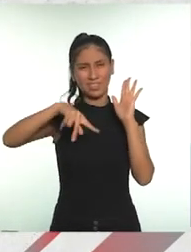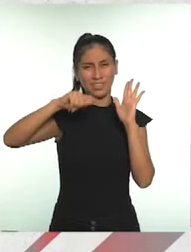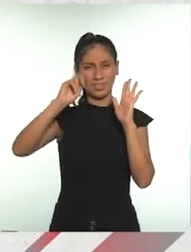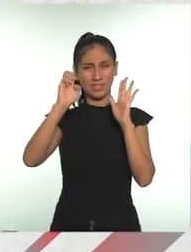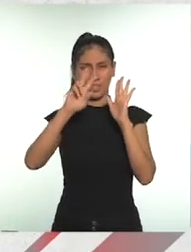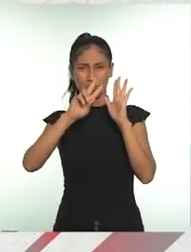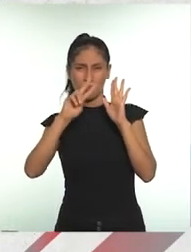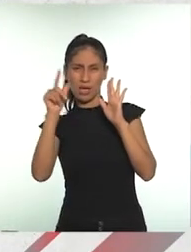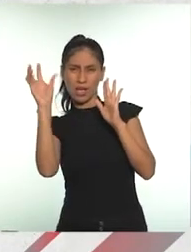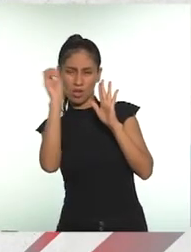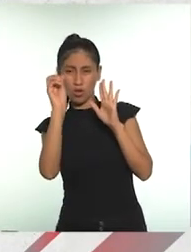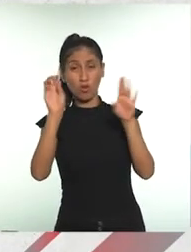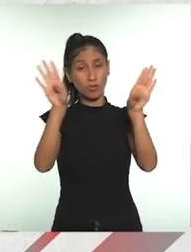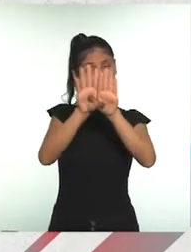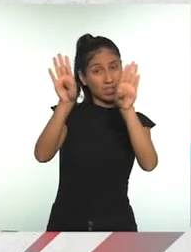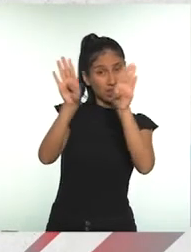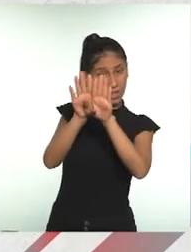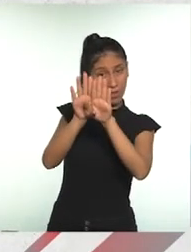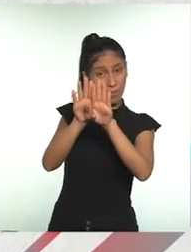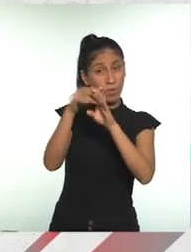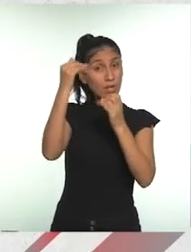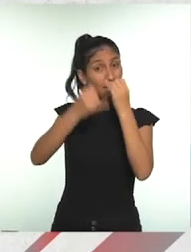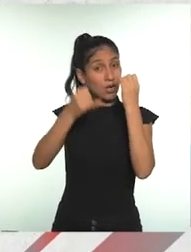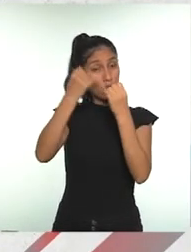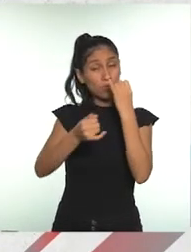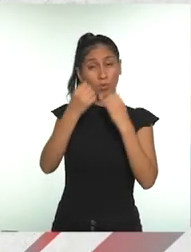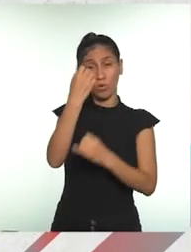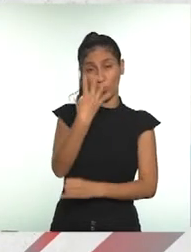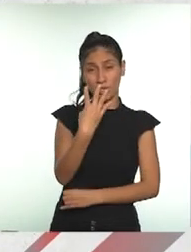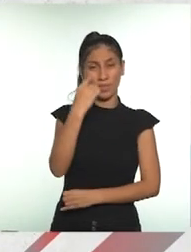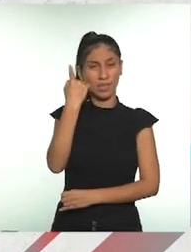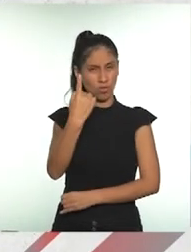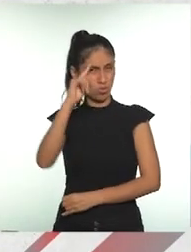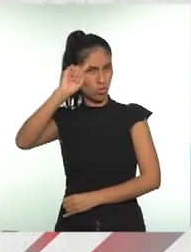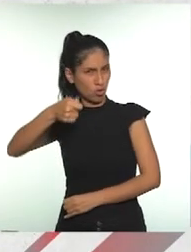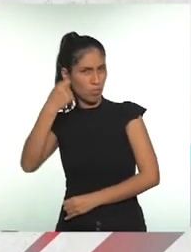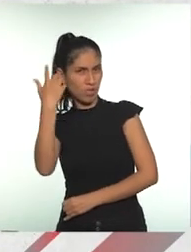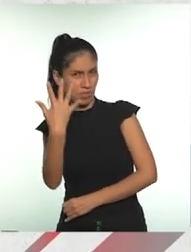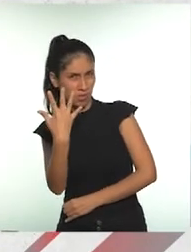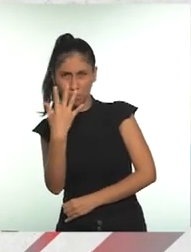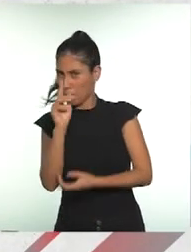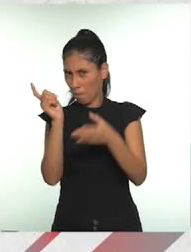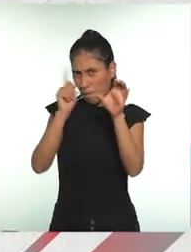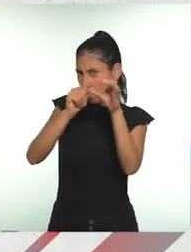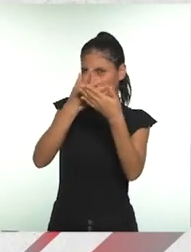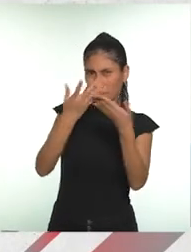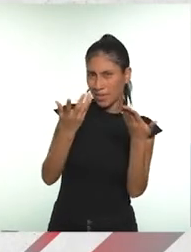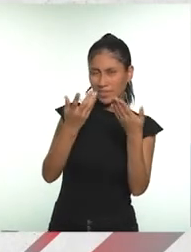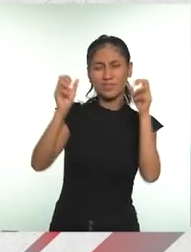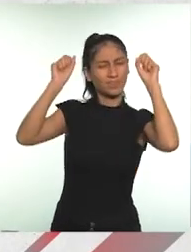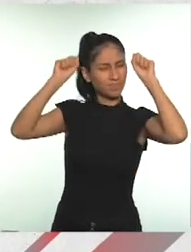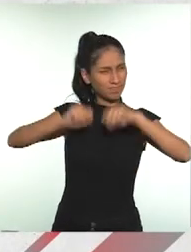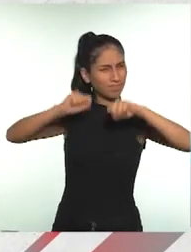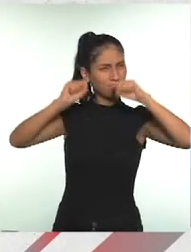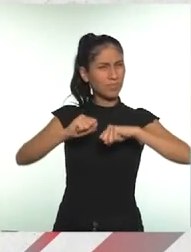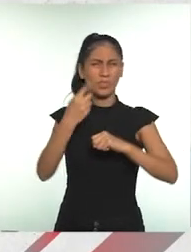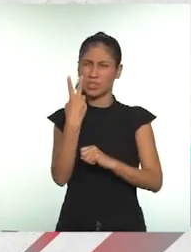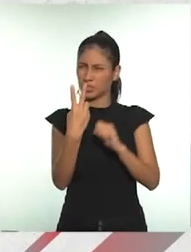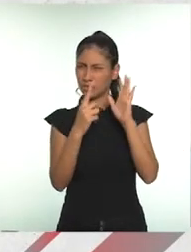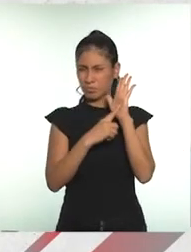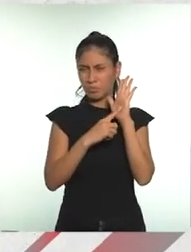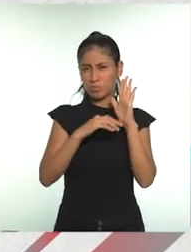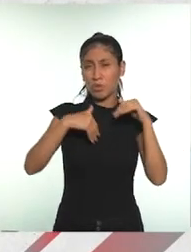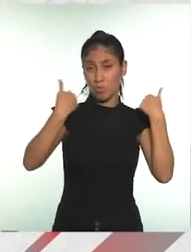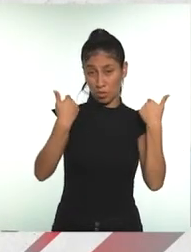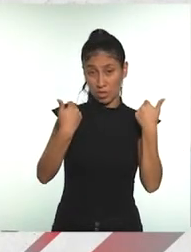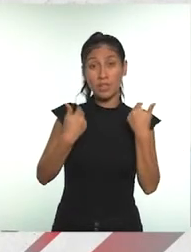intervalo cerrado, ya que en el último intervalo el valor 41,5 no está siendo considerado. Entonces,